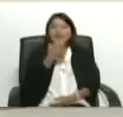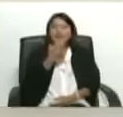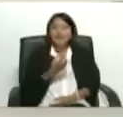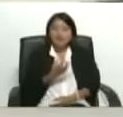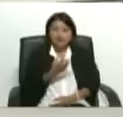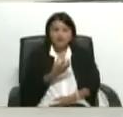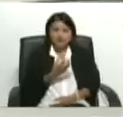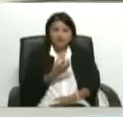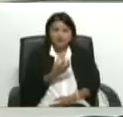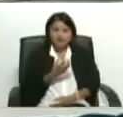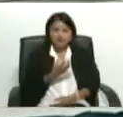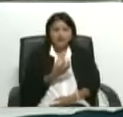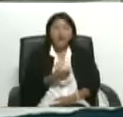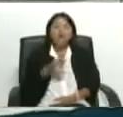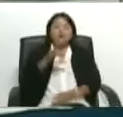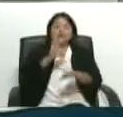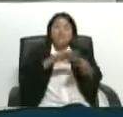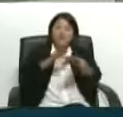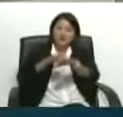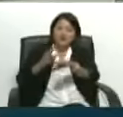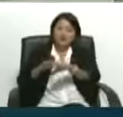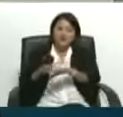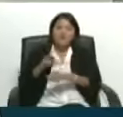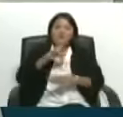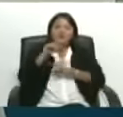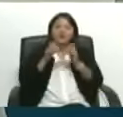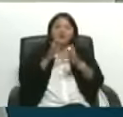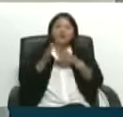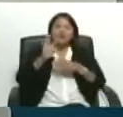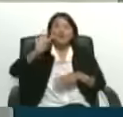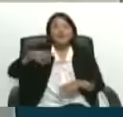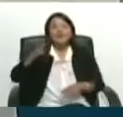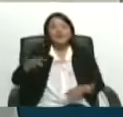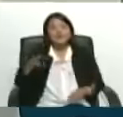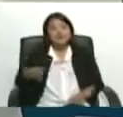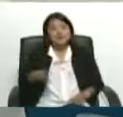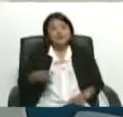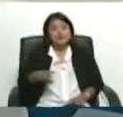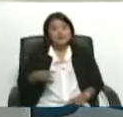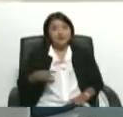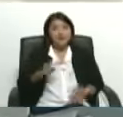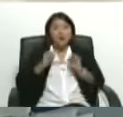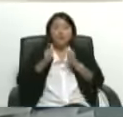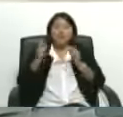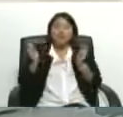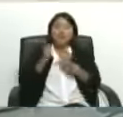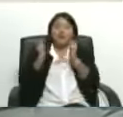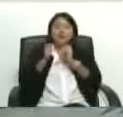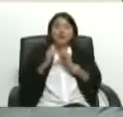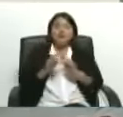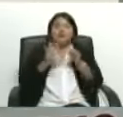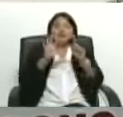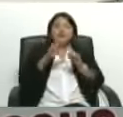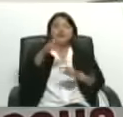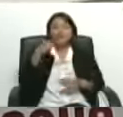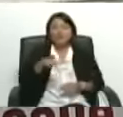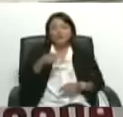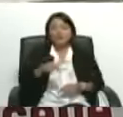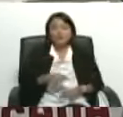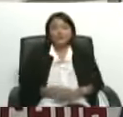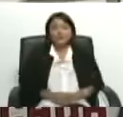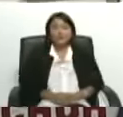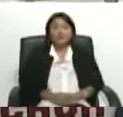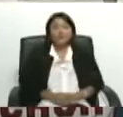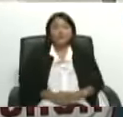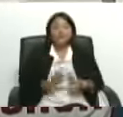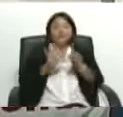diciembre ha sido convocado un referéndum consultivo. La campaña comienza el 6 de noviembre.